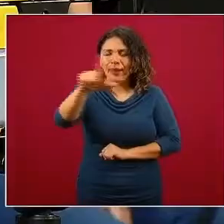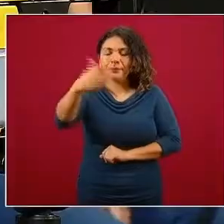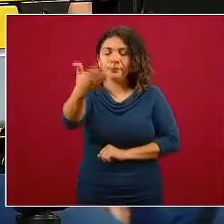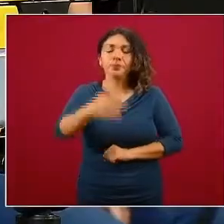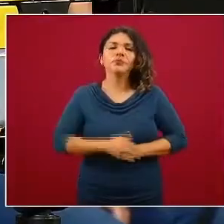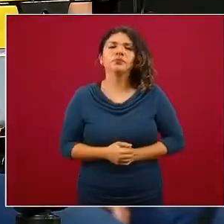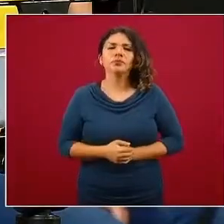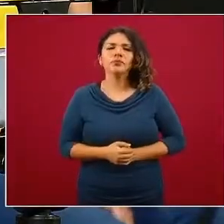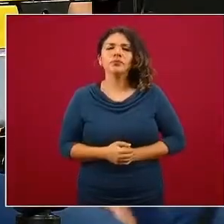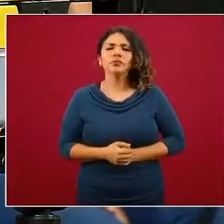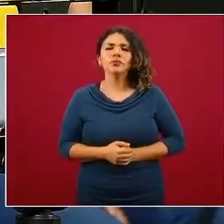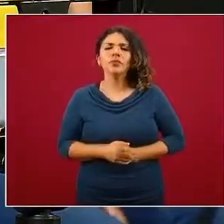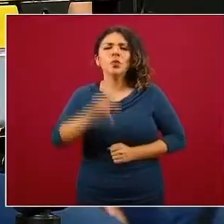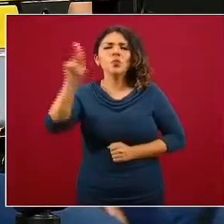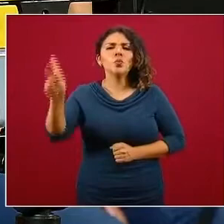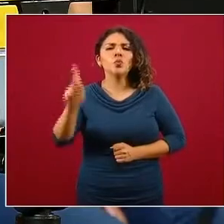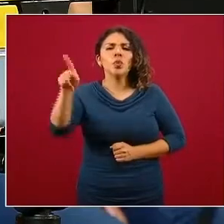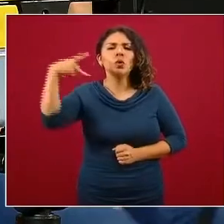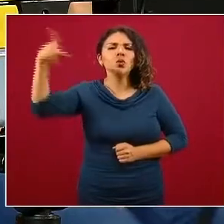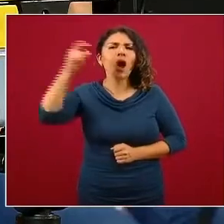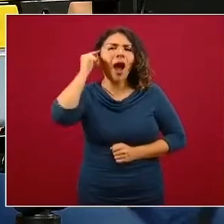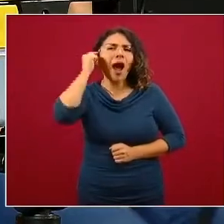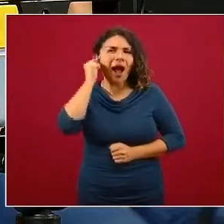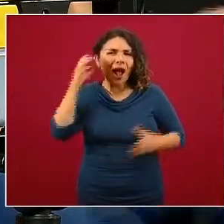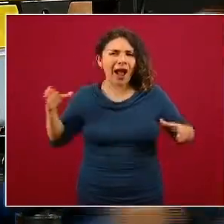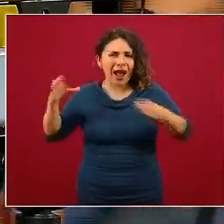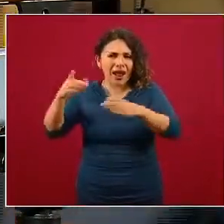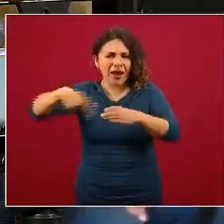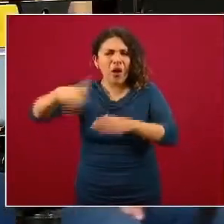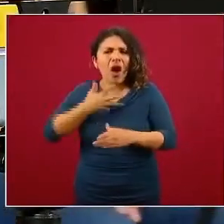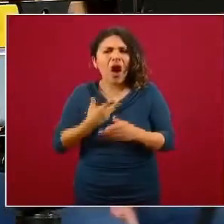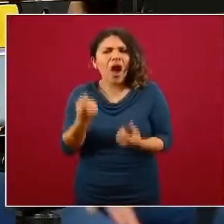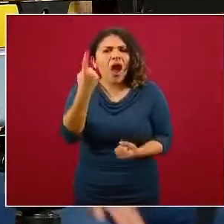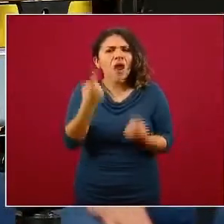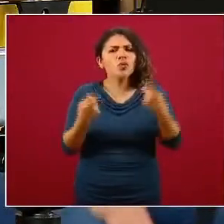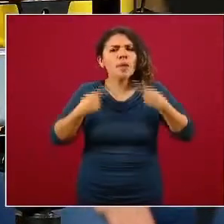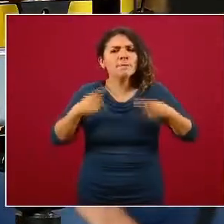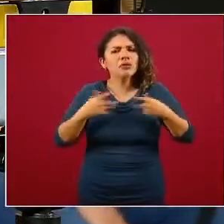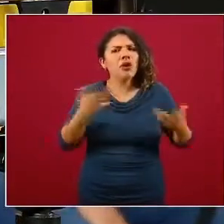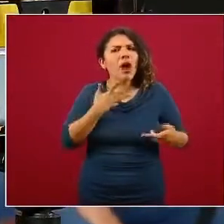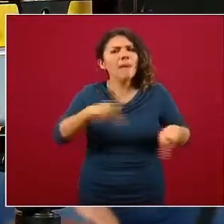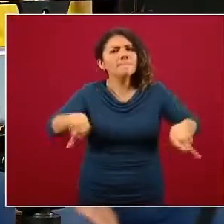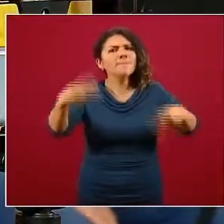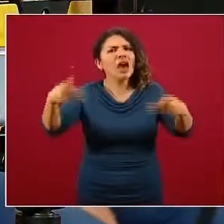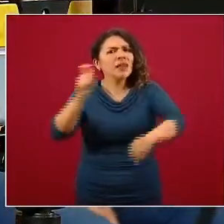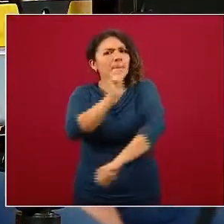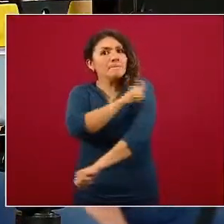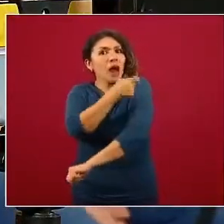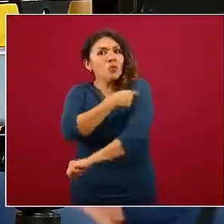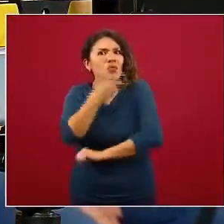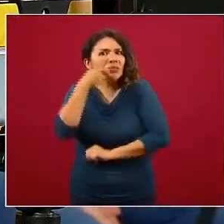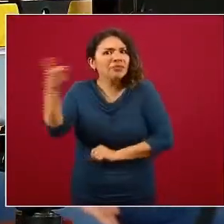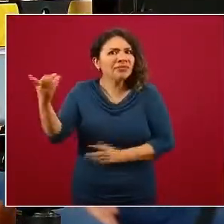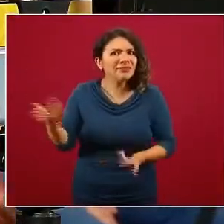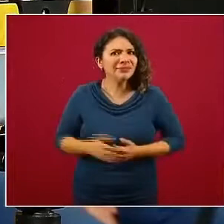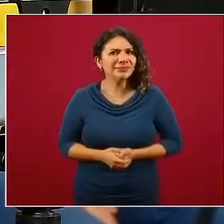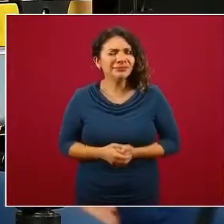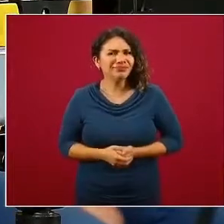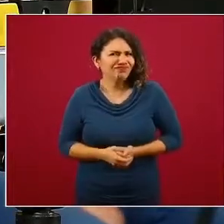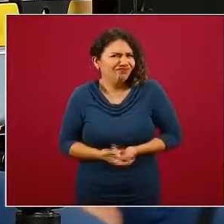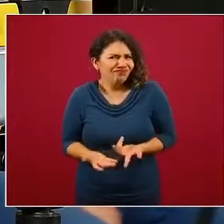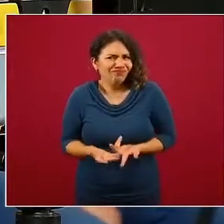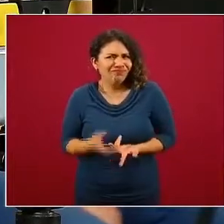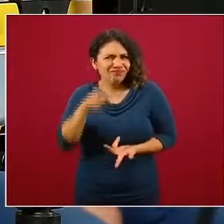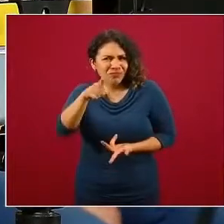una comunidad de Guerrero ya hay personas que están vendiendo la pseudo vacuna. ¿Cuál